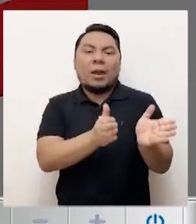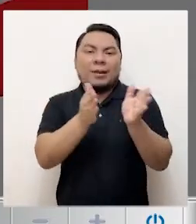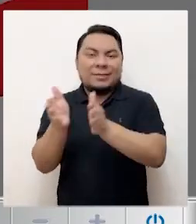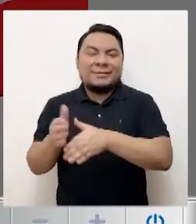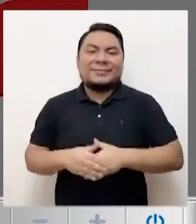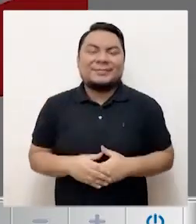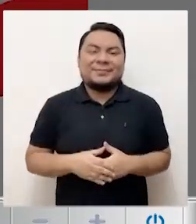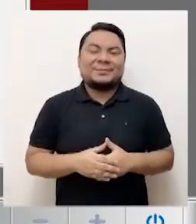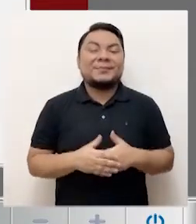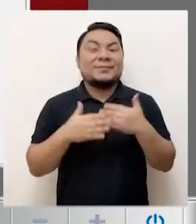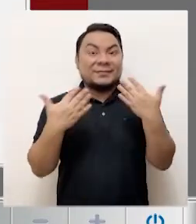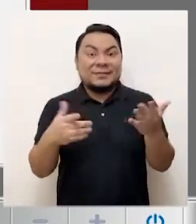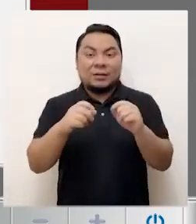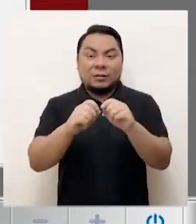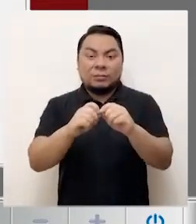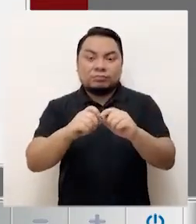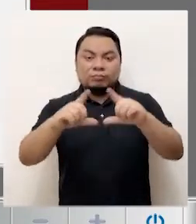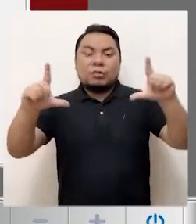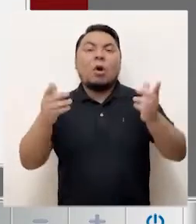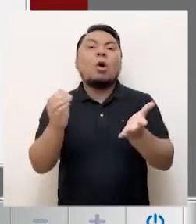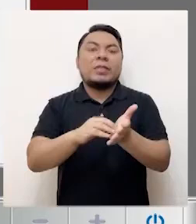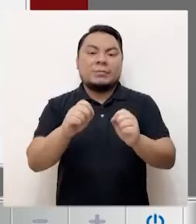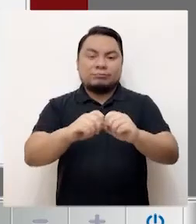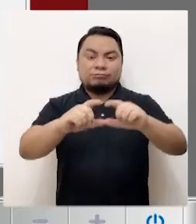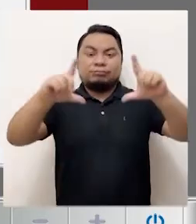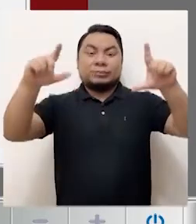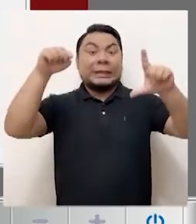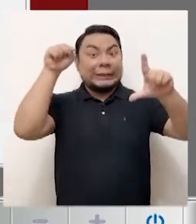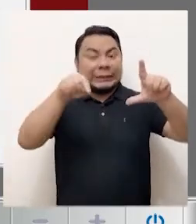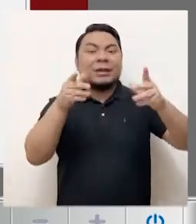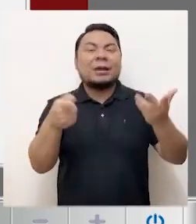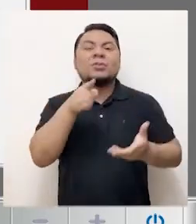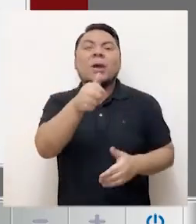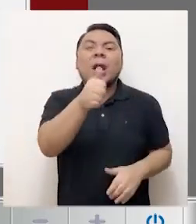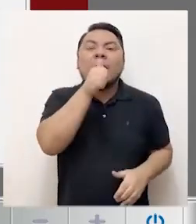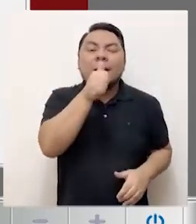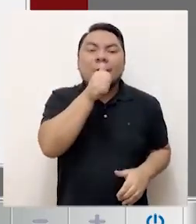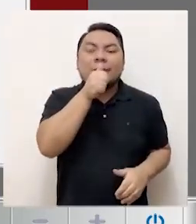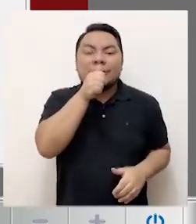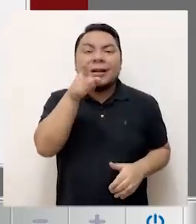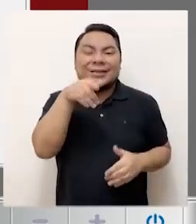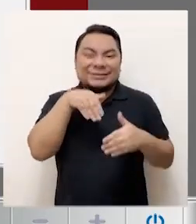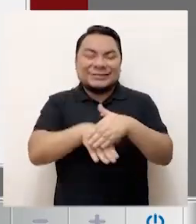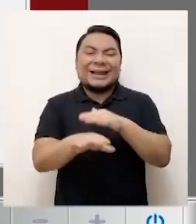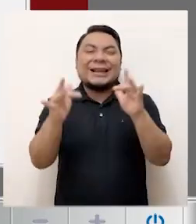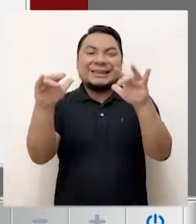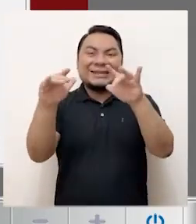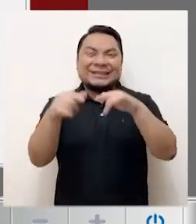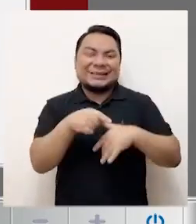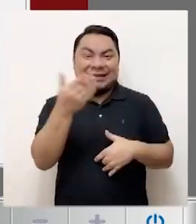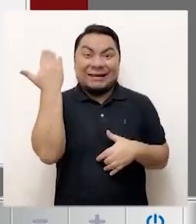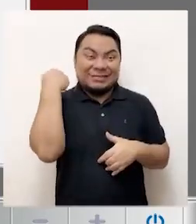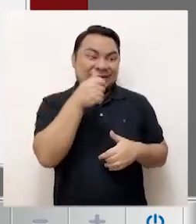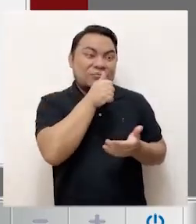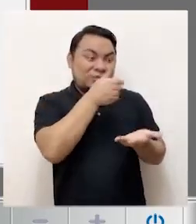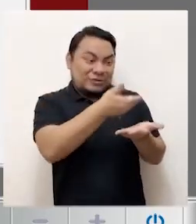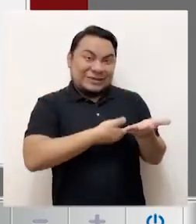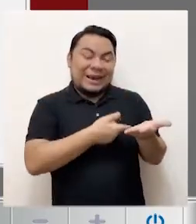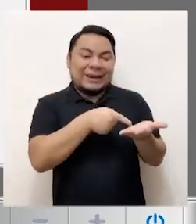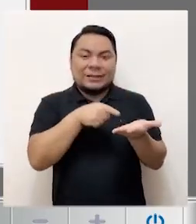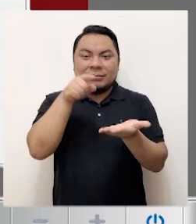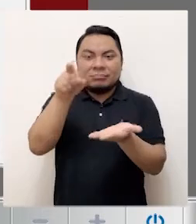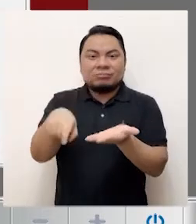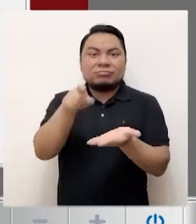Continuar. Se abrirá una nueva ventana. En ella generará su clave de acceso a Internet. Con el puntero del